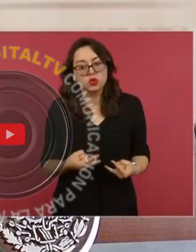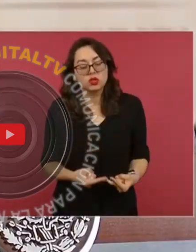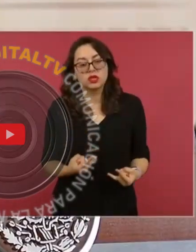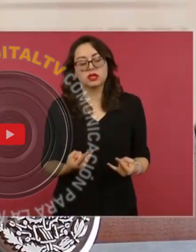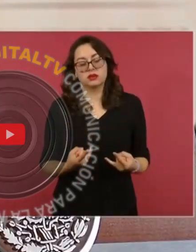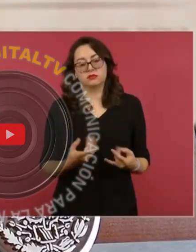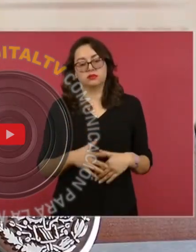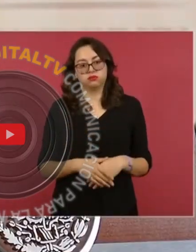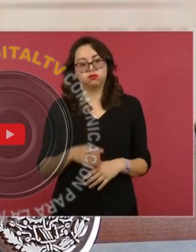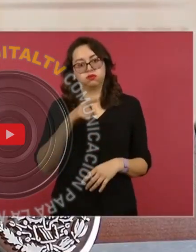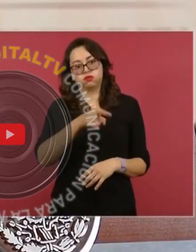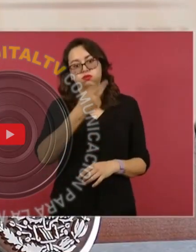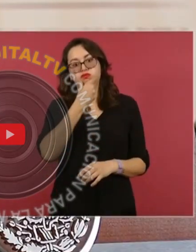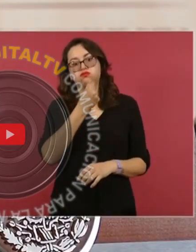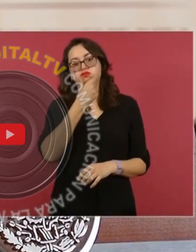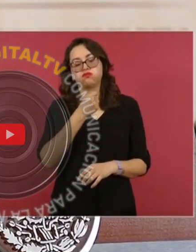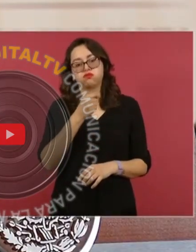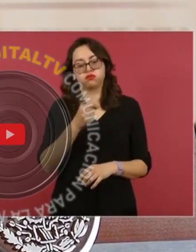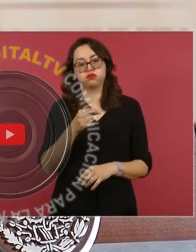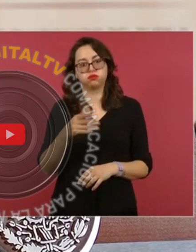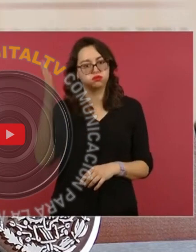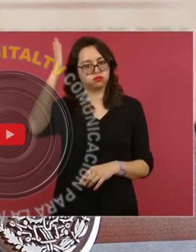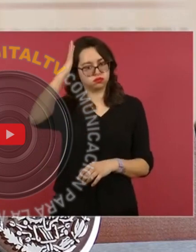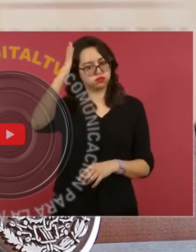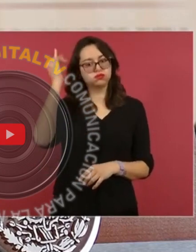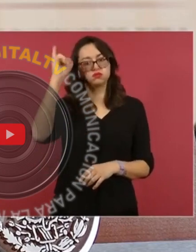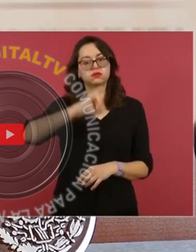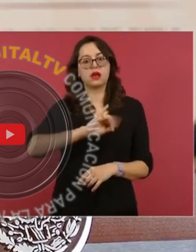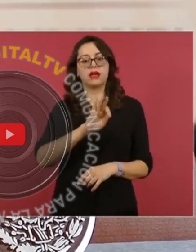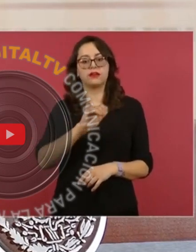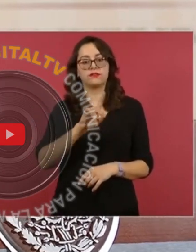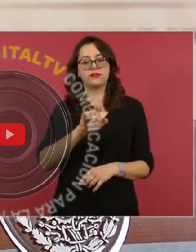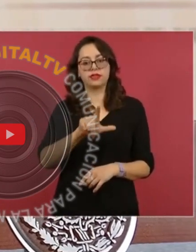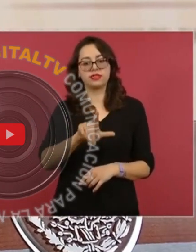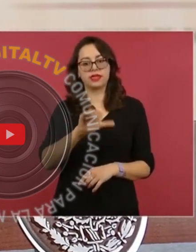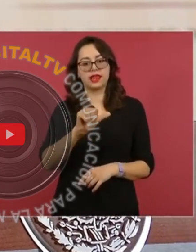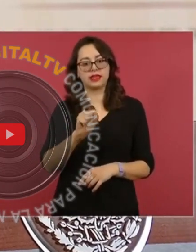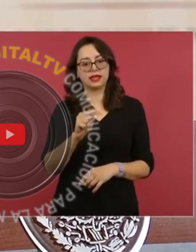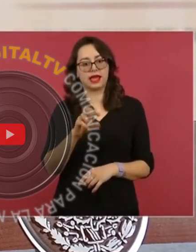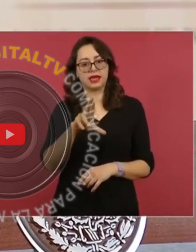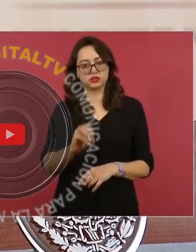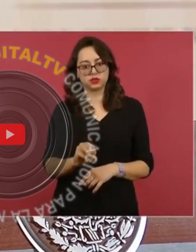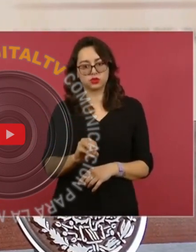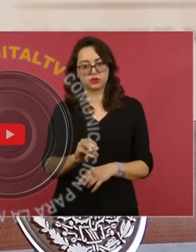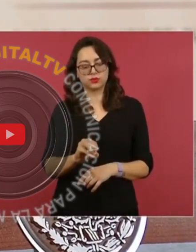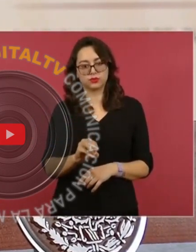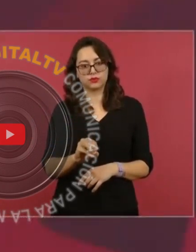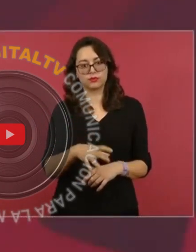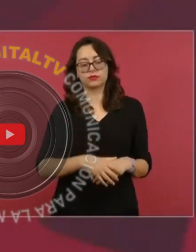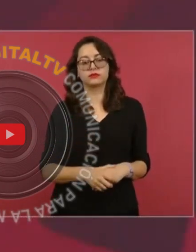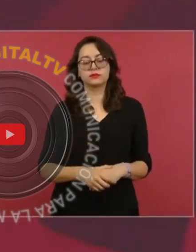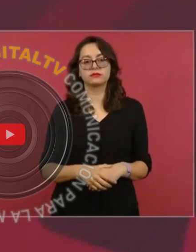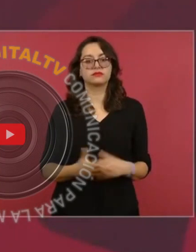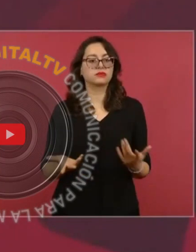el comandante Fidel Castro desde su juventud, su niñez,